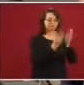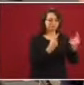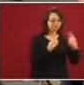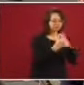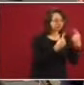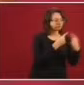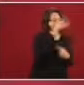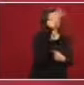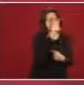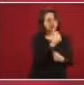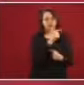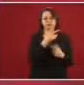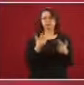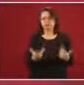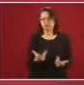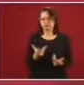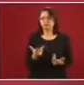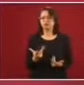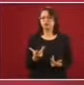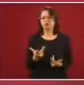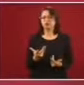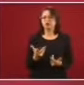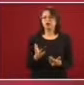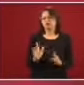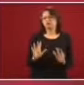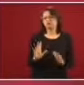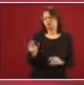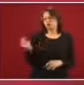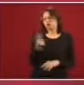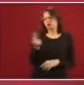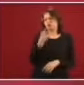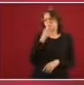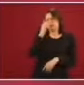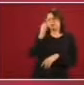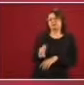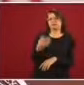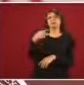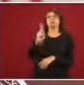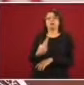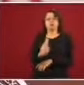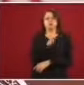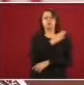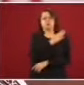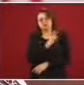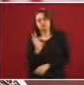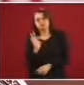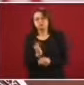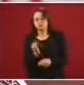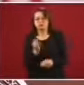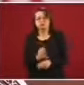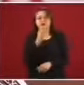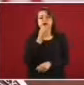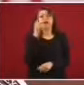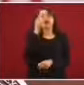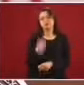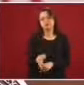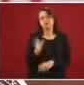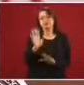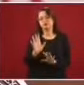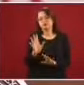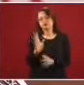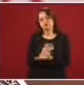incluso lo digo ni siquiera sería necesario pero más vale este tener esa certeza por el órgano de